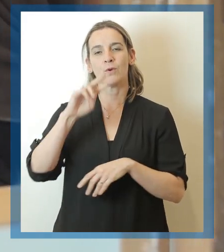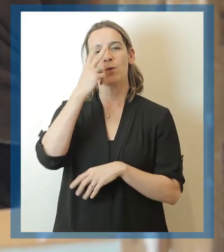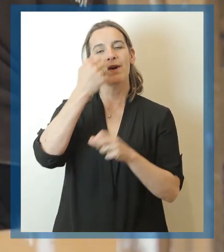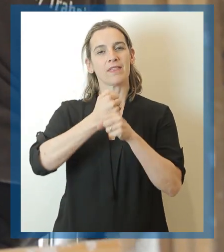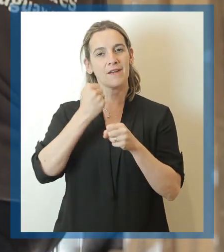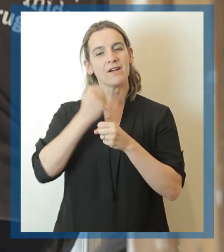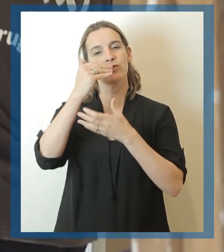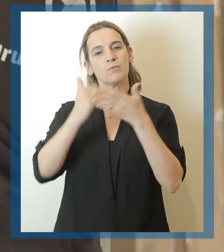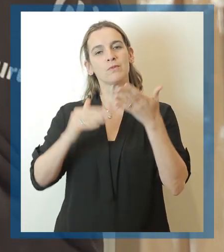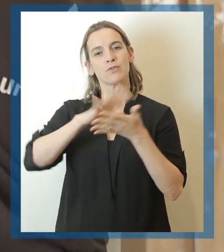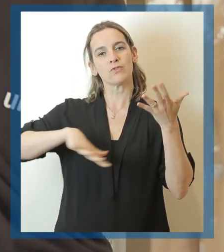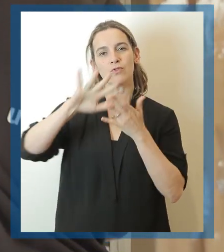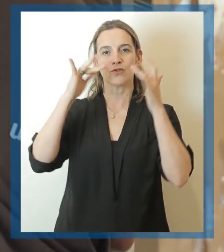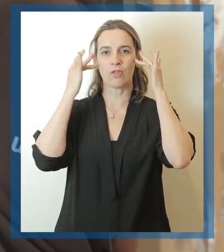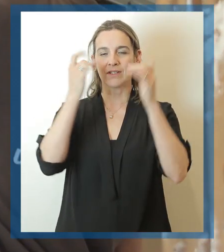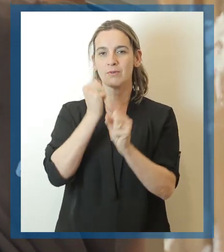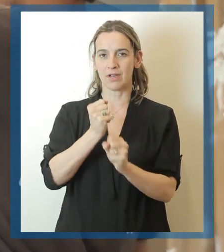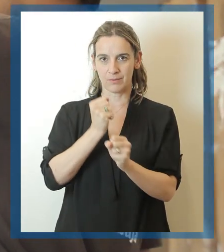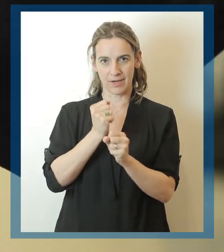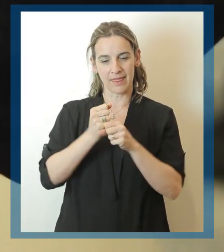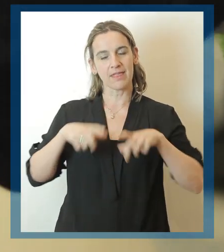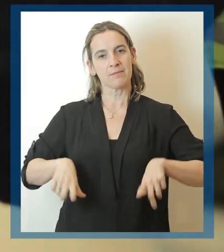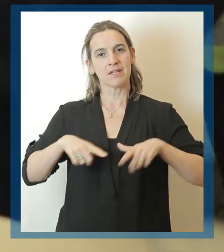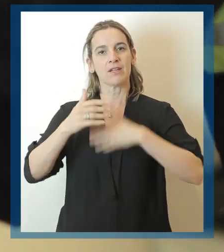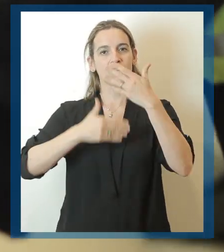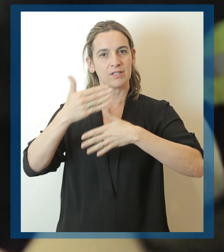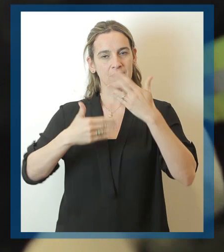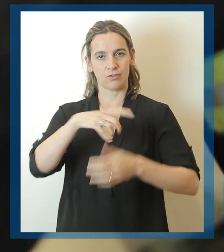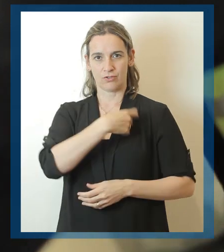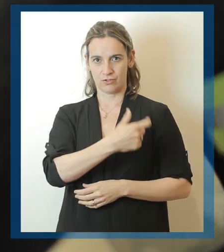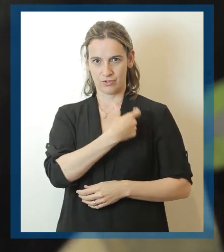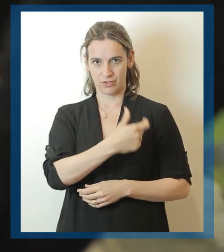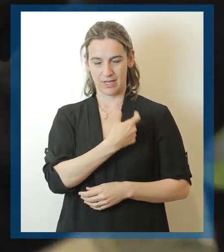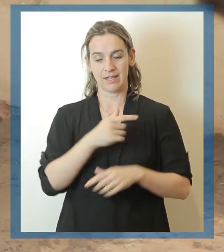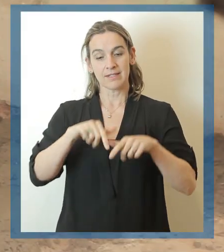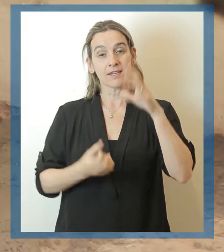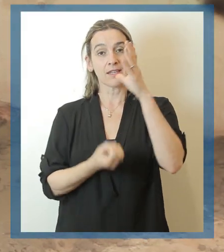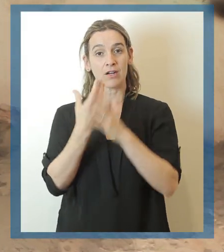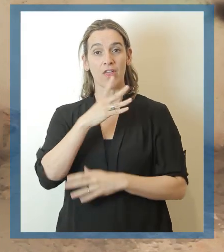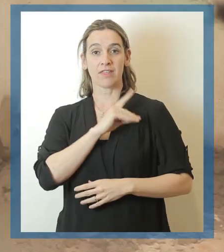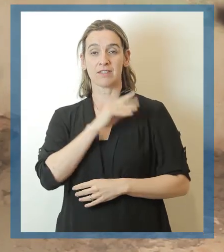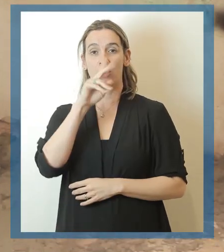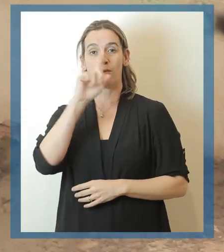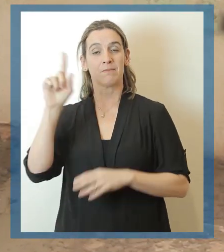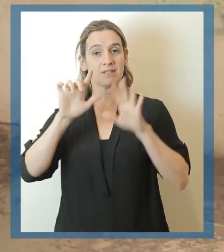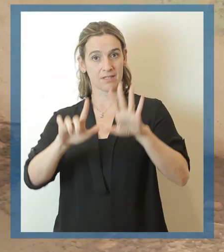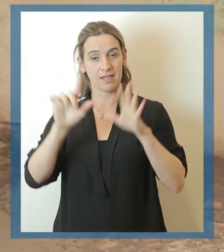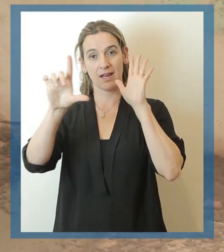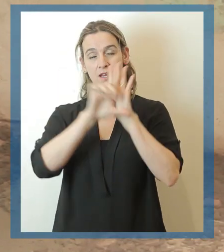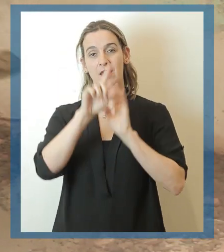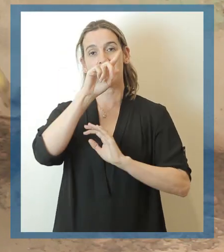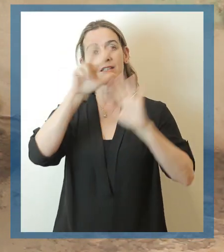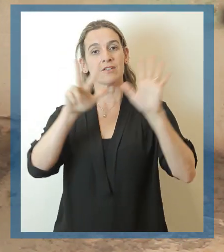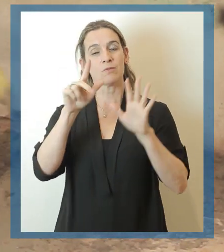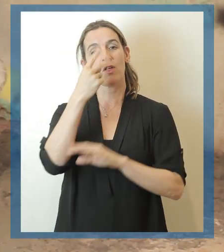Uruguay Trabaja es un programa socioeducativo laboral del Ministerio de Desarrollo Social. Se creó en diciembre de 2007 por la ley